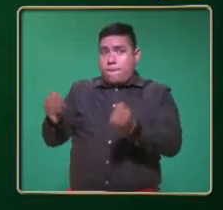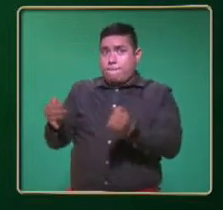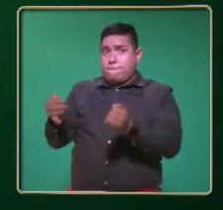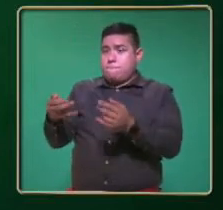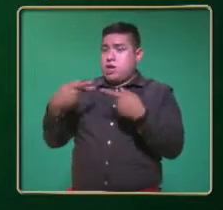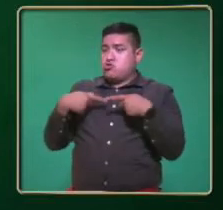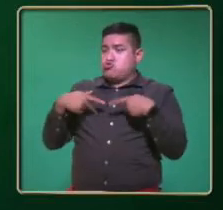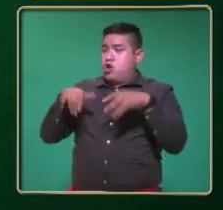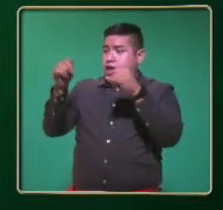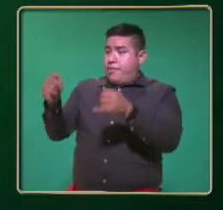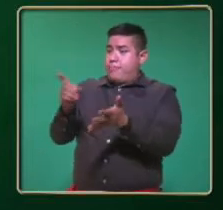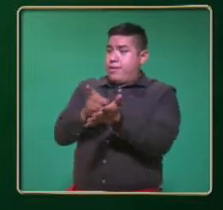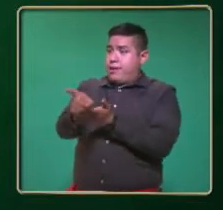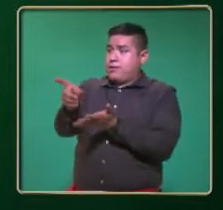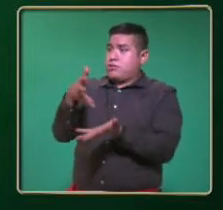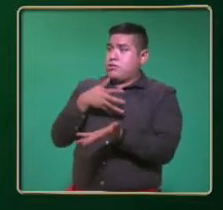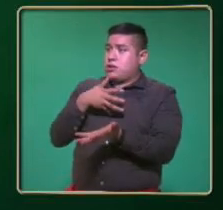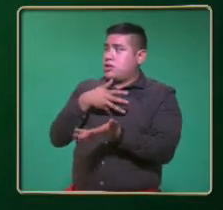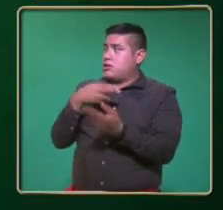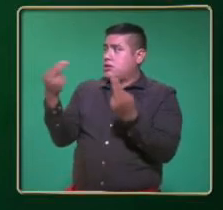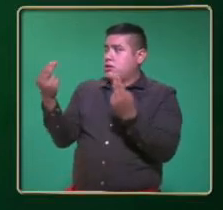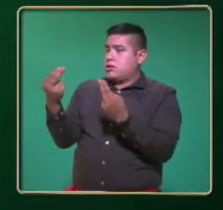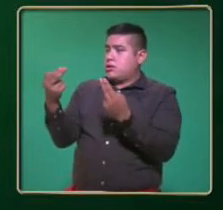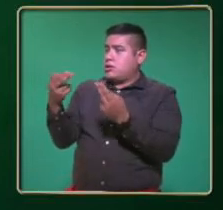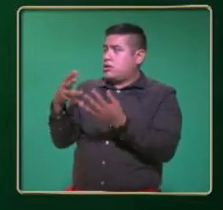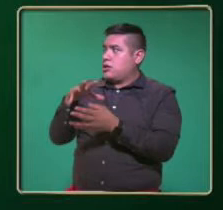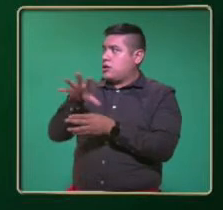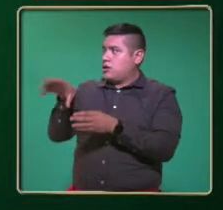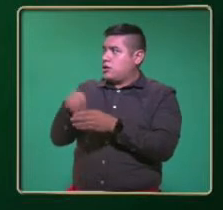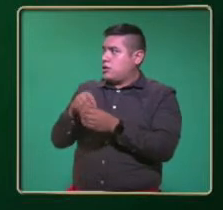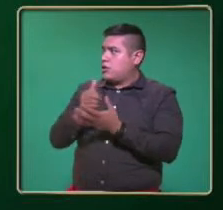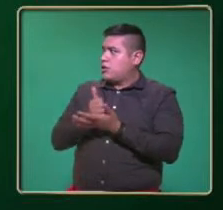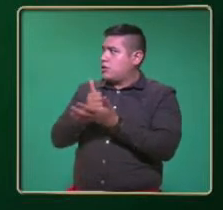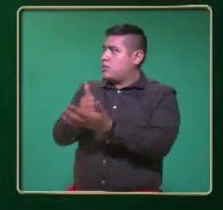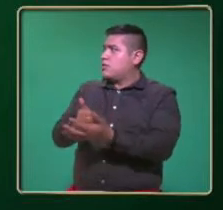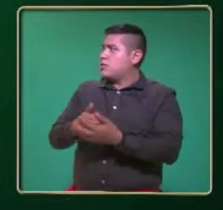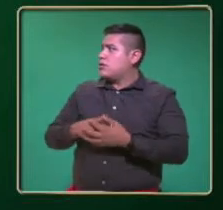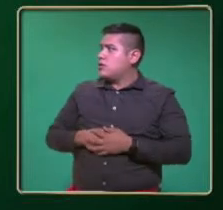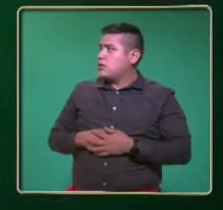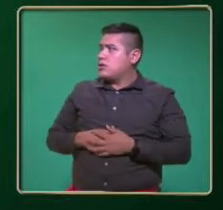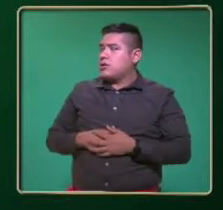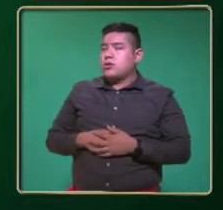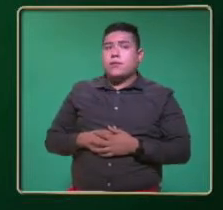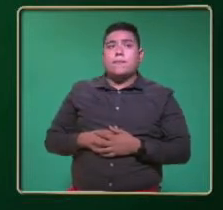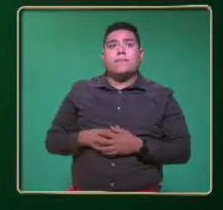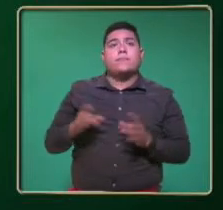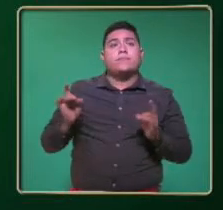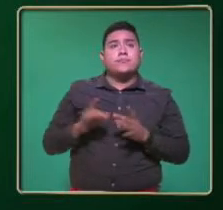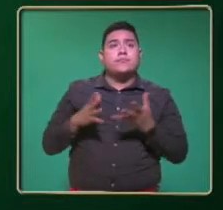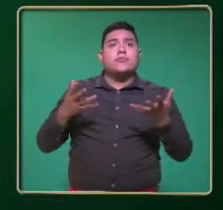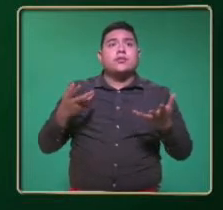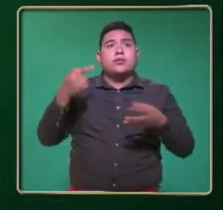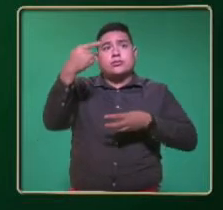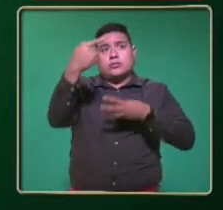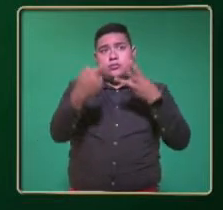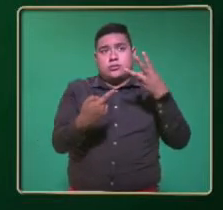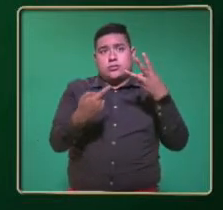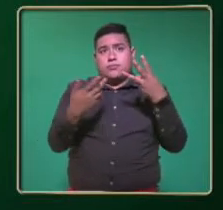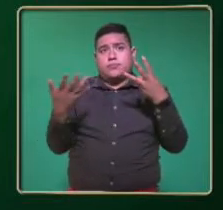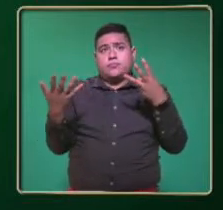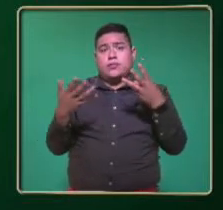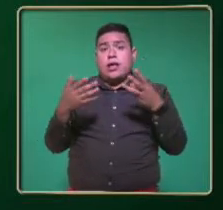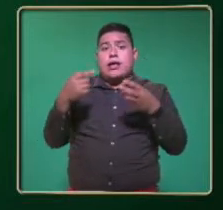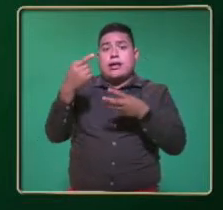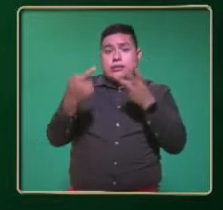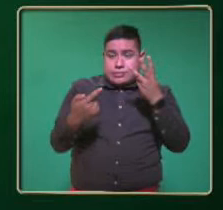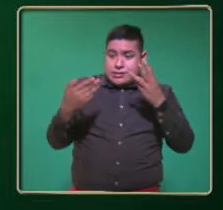derechos y necesidades y tienen que ser cubiertas. Entonces, bien, estos tres actos proactivos